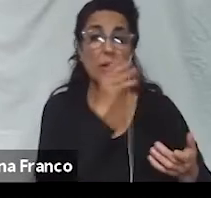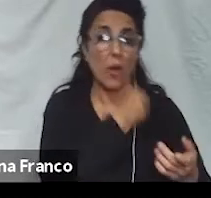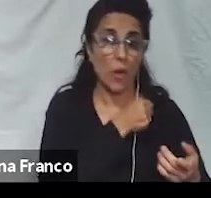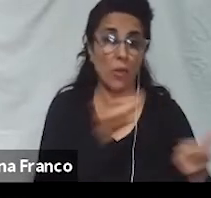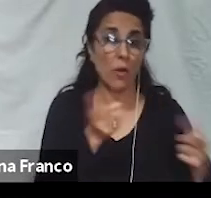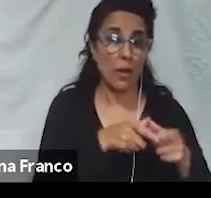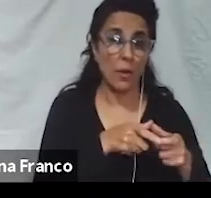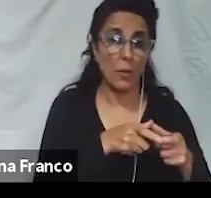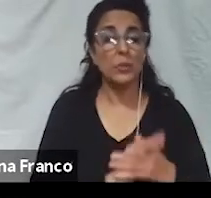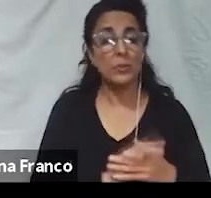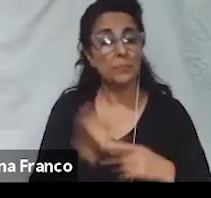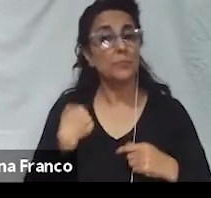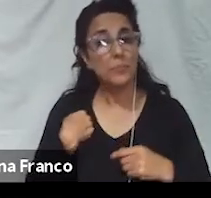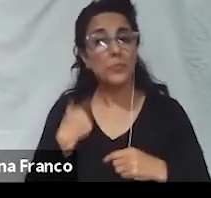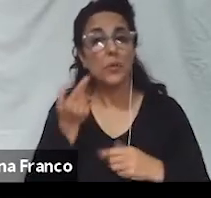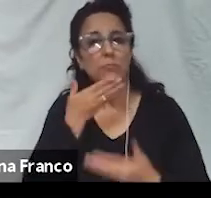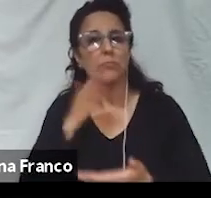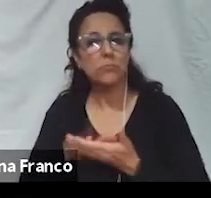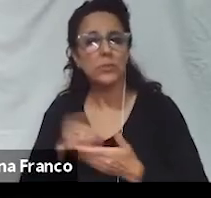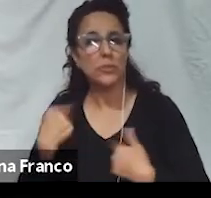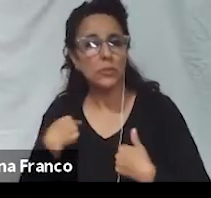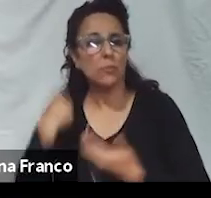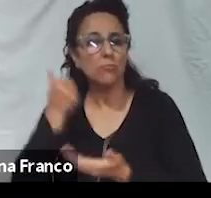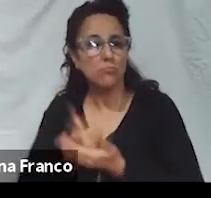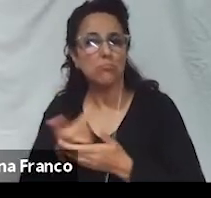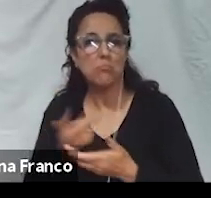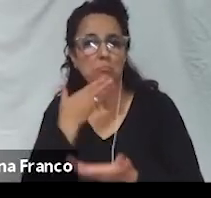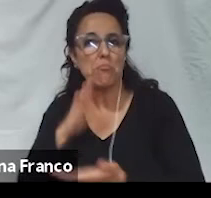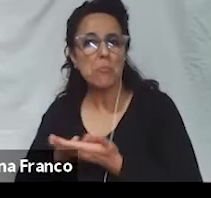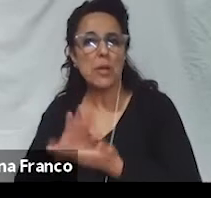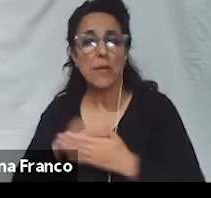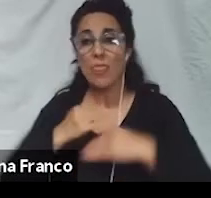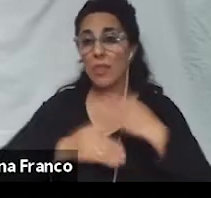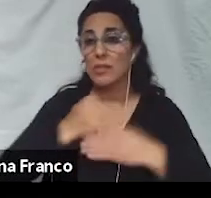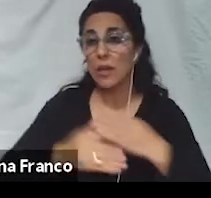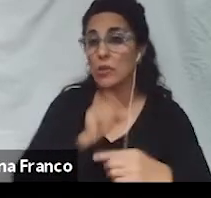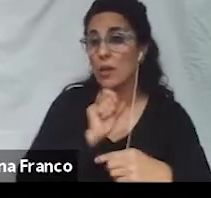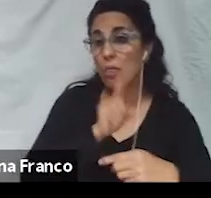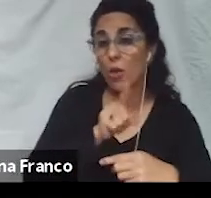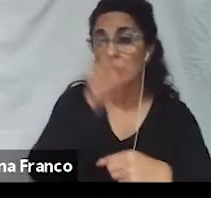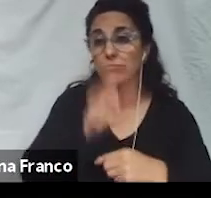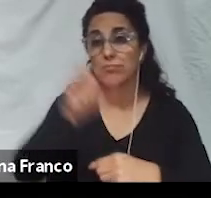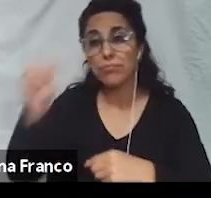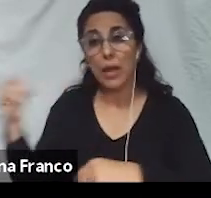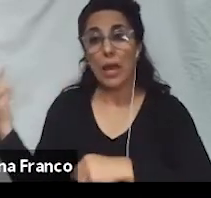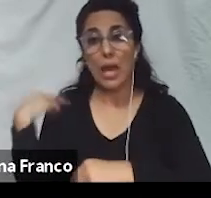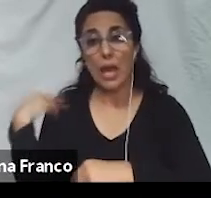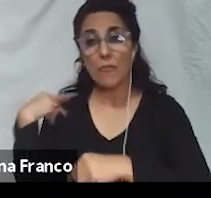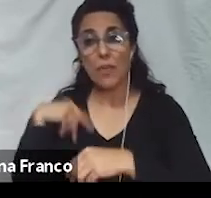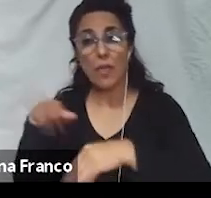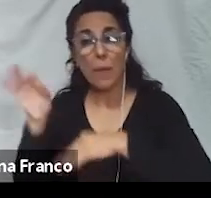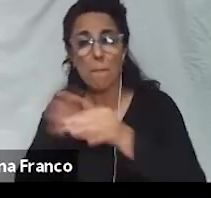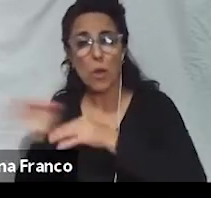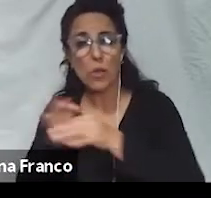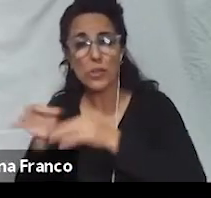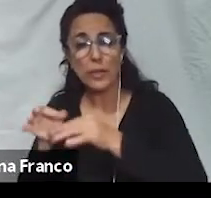reunión como esta, y yo estaba yo que tenía que hacer la prueba, el desarrollador que la había creado y su jefe de